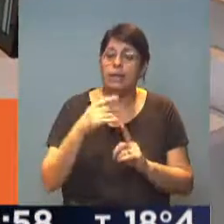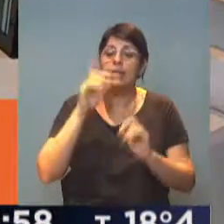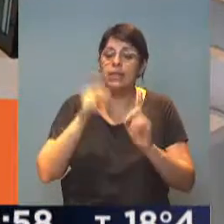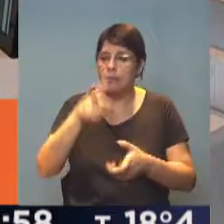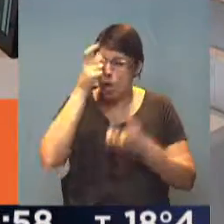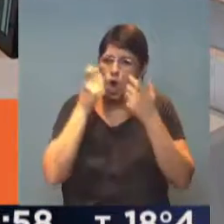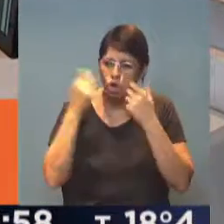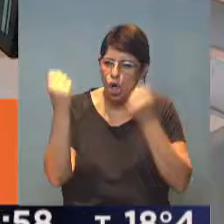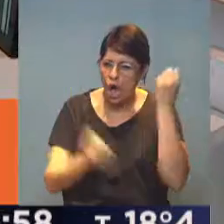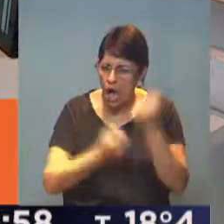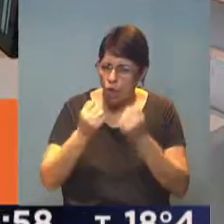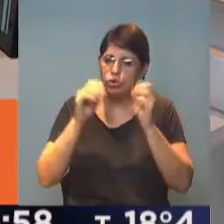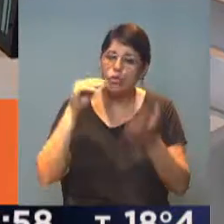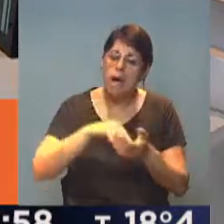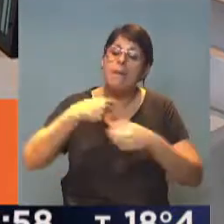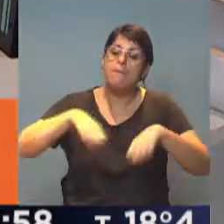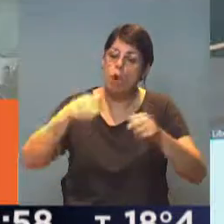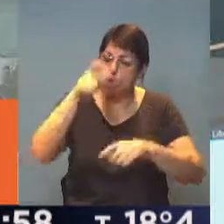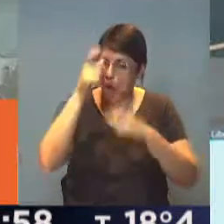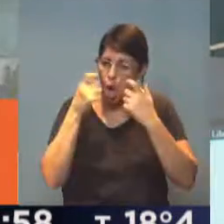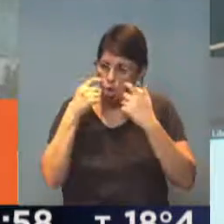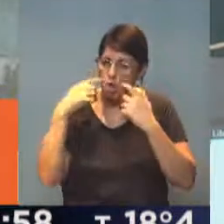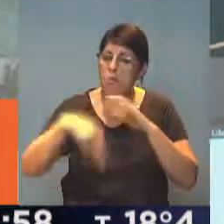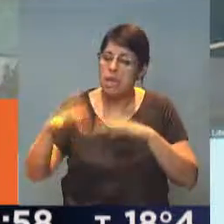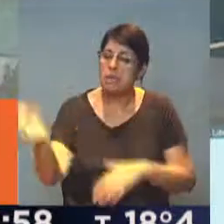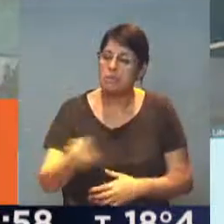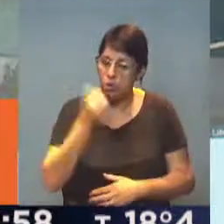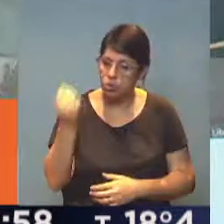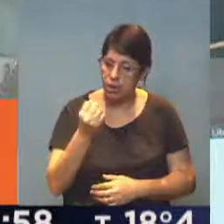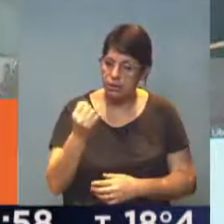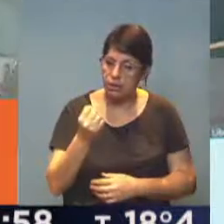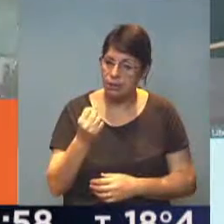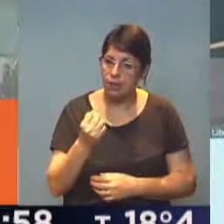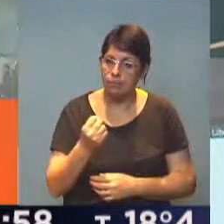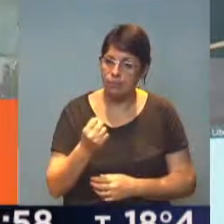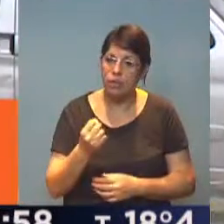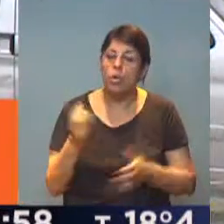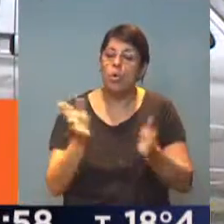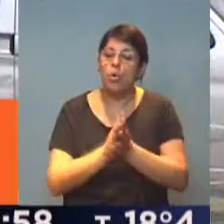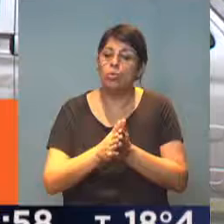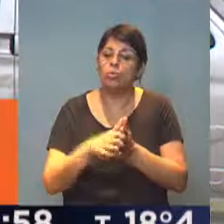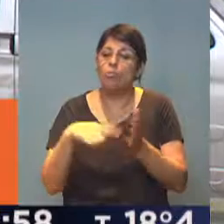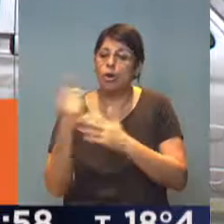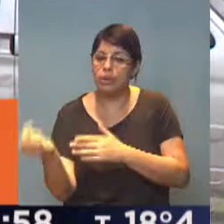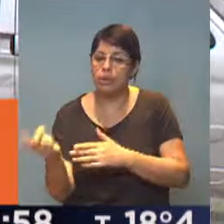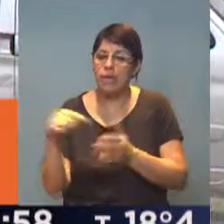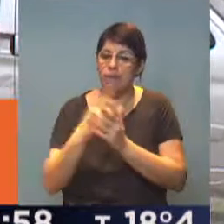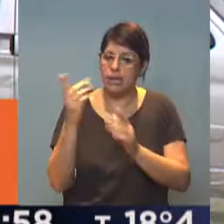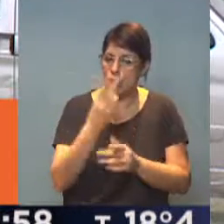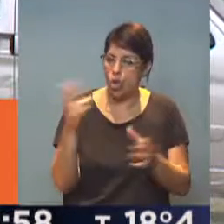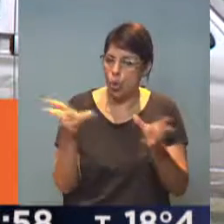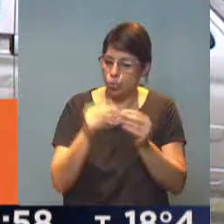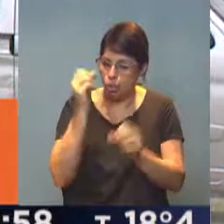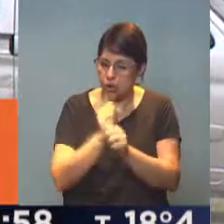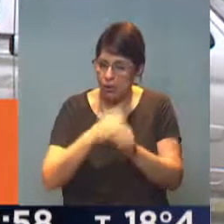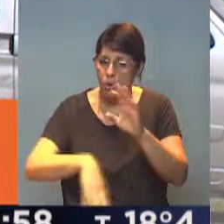controles vehiculares y los controles de moto que estamos haciendo es la otra y la más importante. Y esto estamos haciendo también coordinadamente con la provincia de Buenos Aires. Más